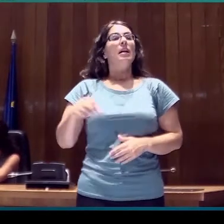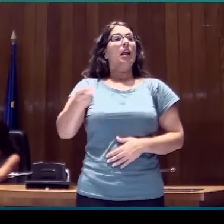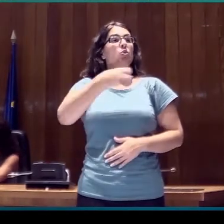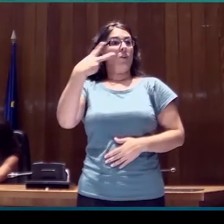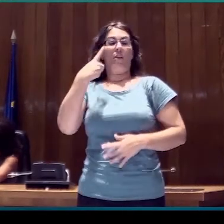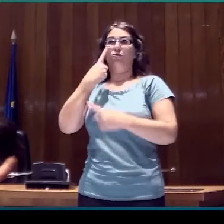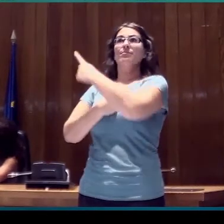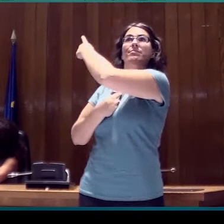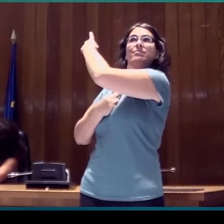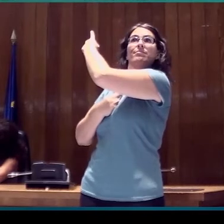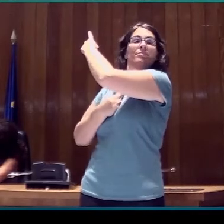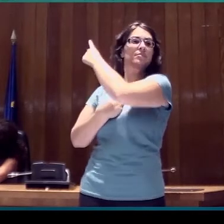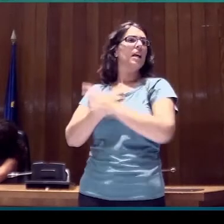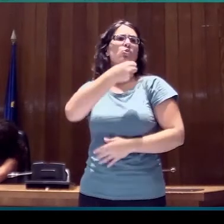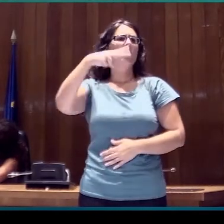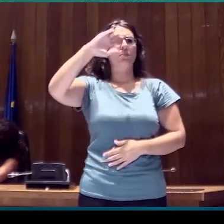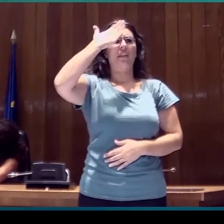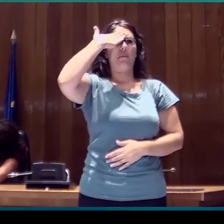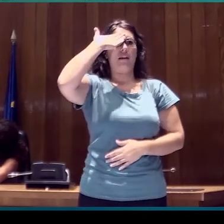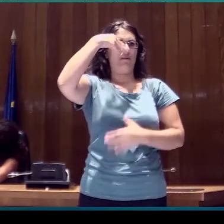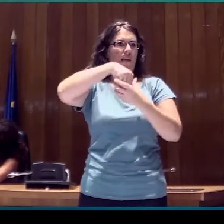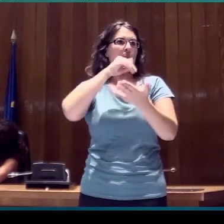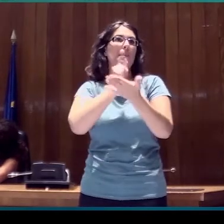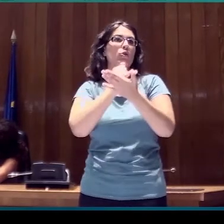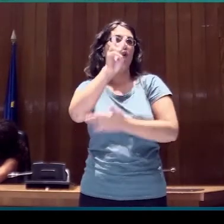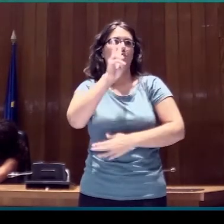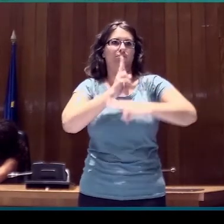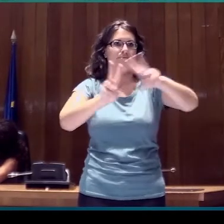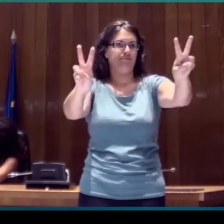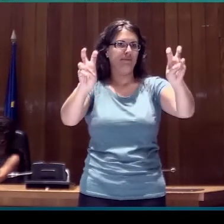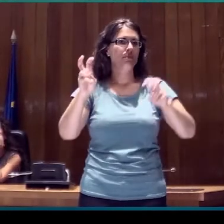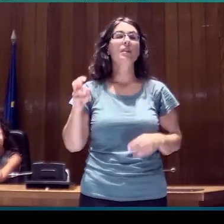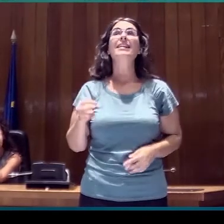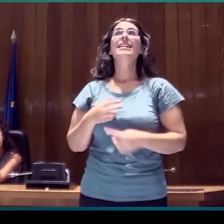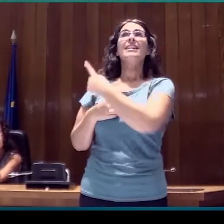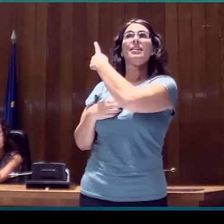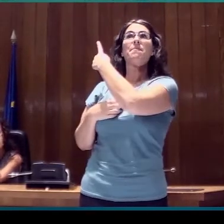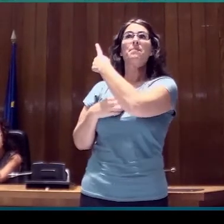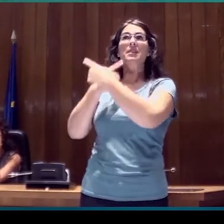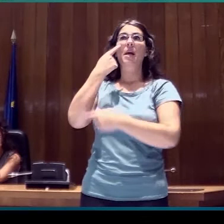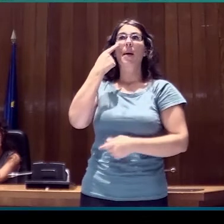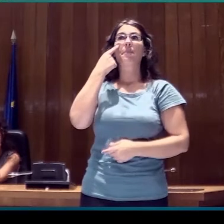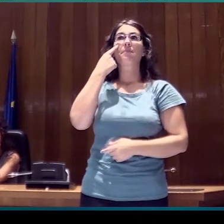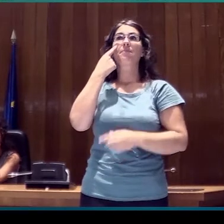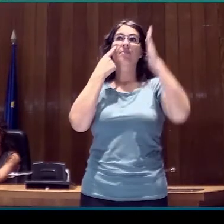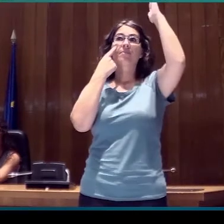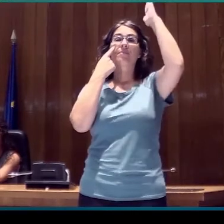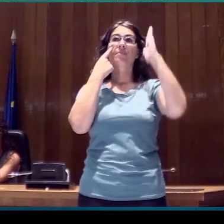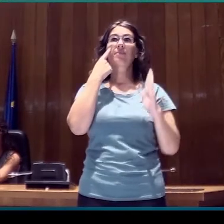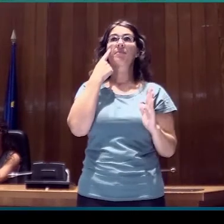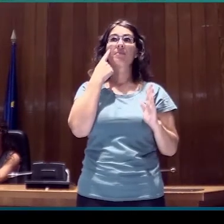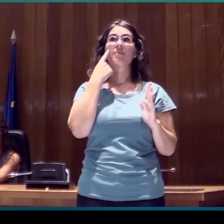gráfico muestra los resultados principales de este piloto dos. Entonces, en la columna podemos ver de manera